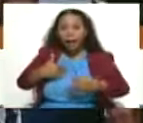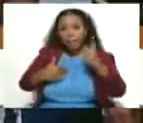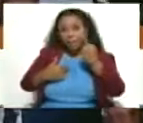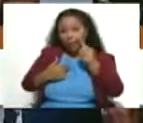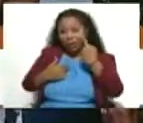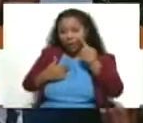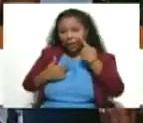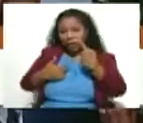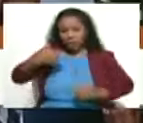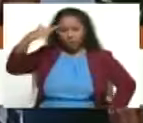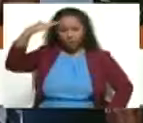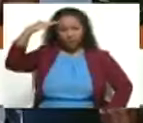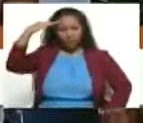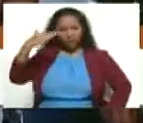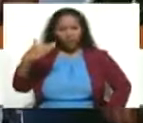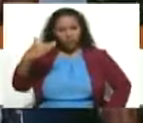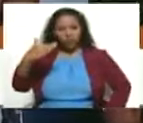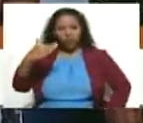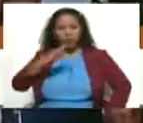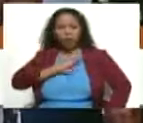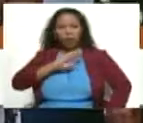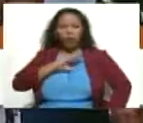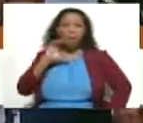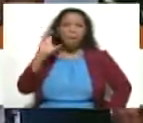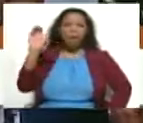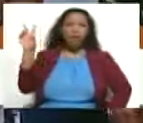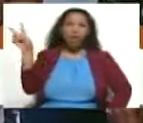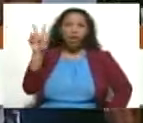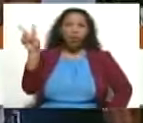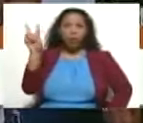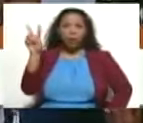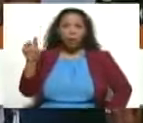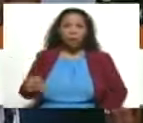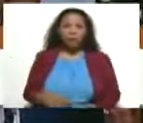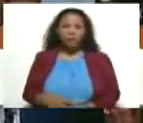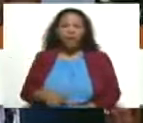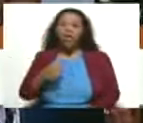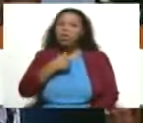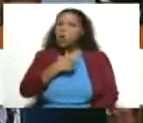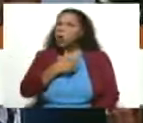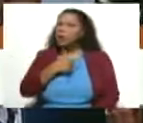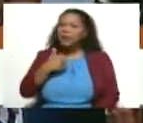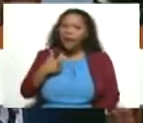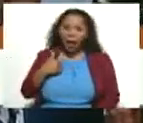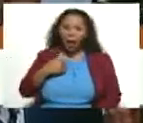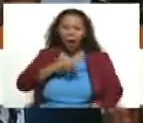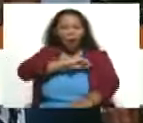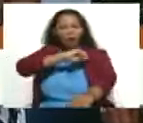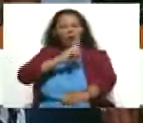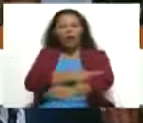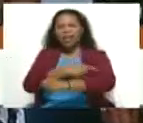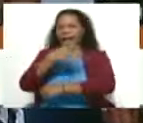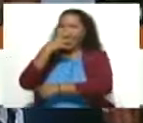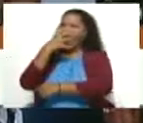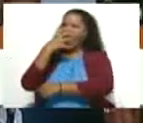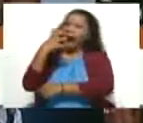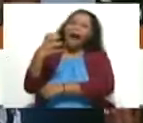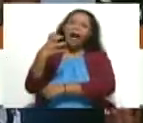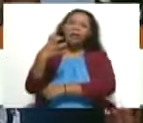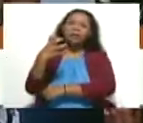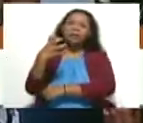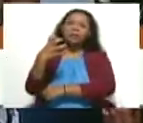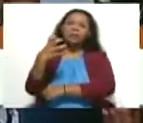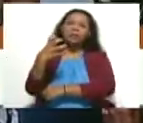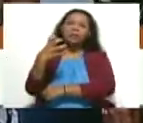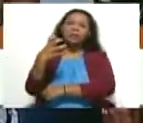soldado de la patria. Y yo quiero, Diosdado, que con fuerza gritemos,